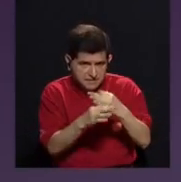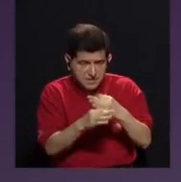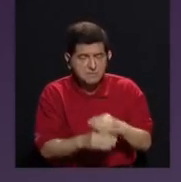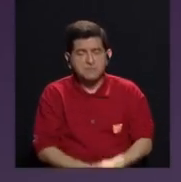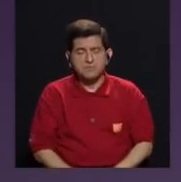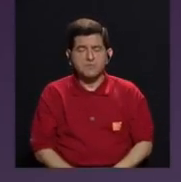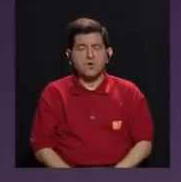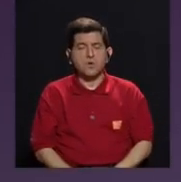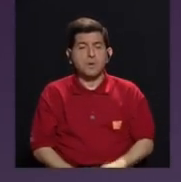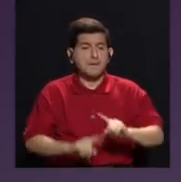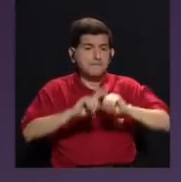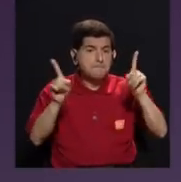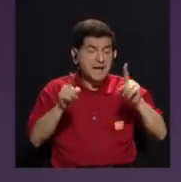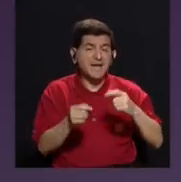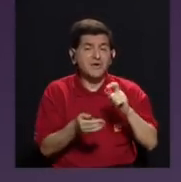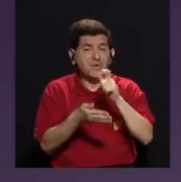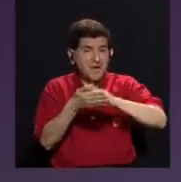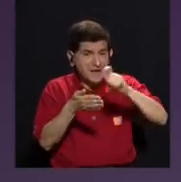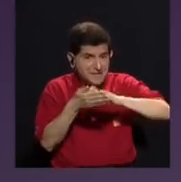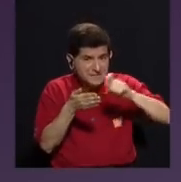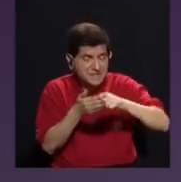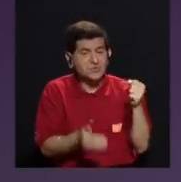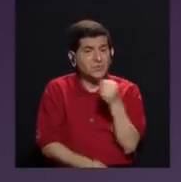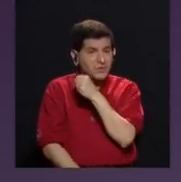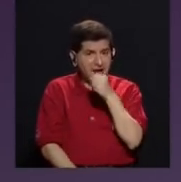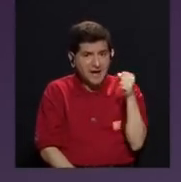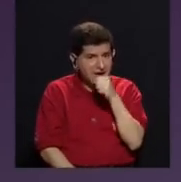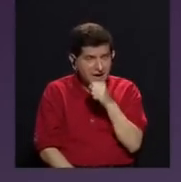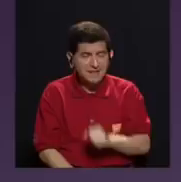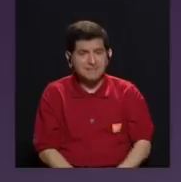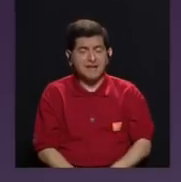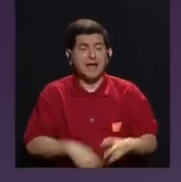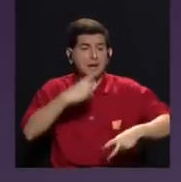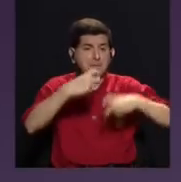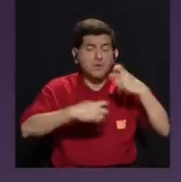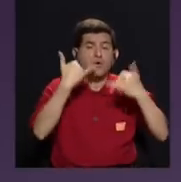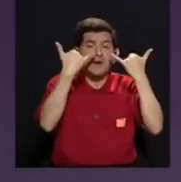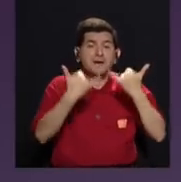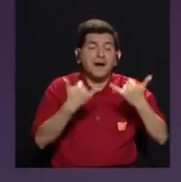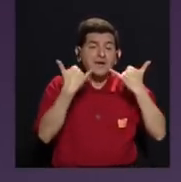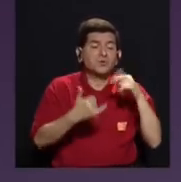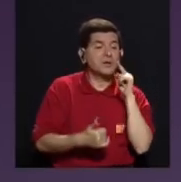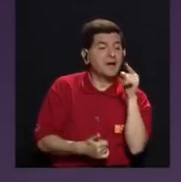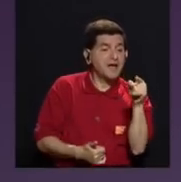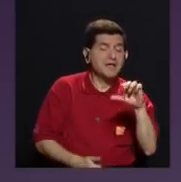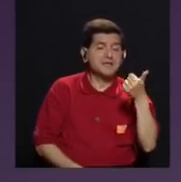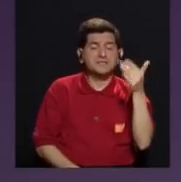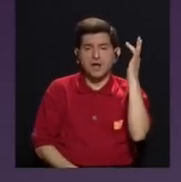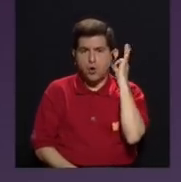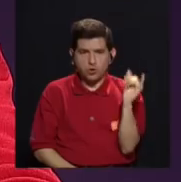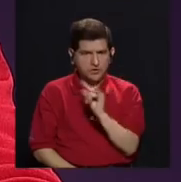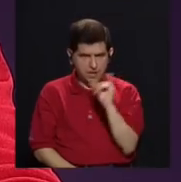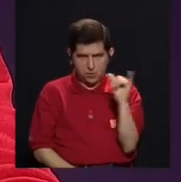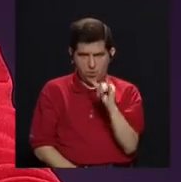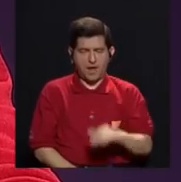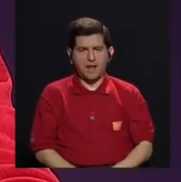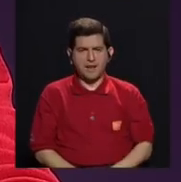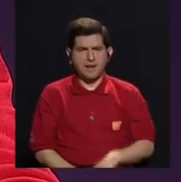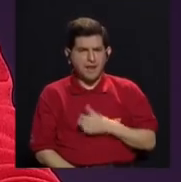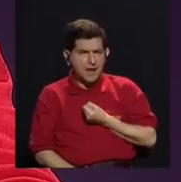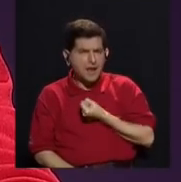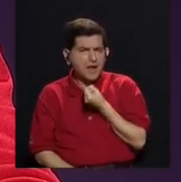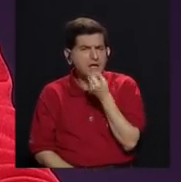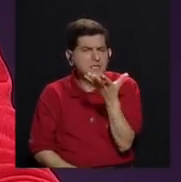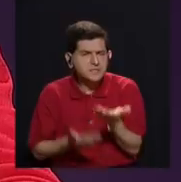pero en términos de las letras están cantando sobre los problemas que las aquejan a ellas y a otras mujeres también es una expresión